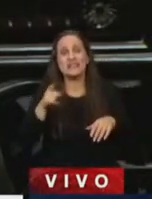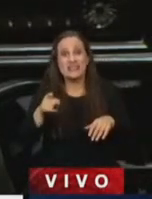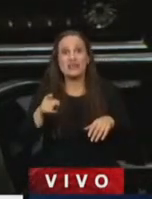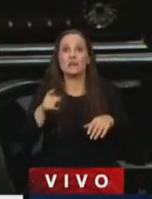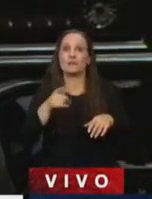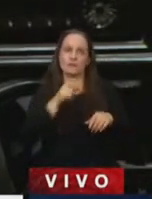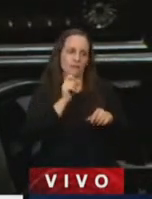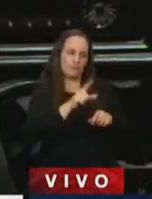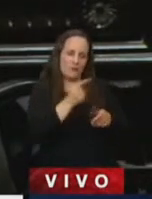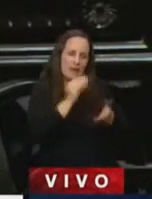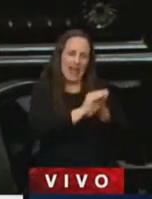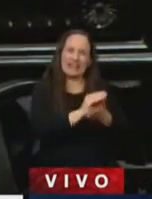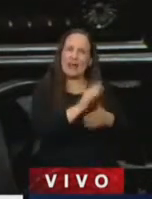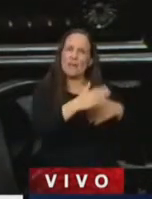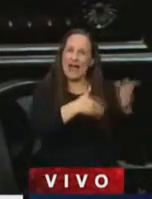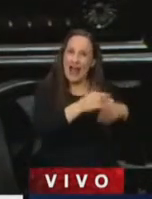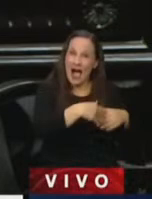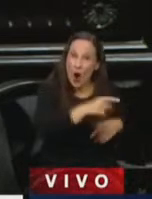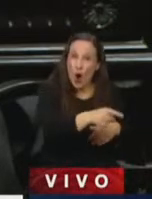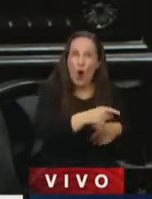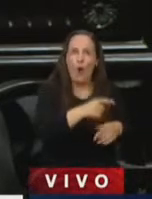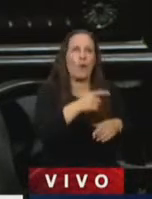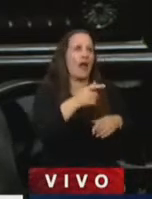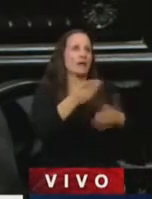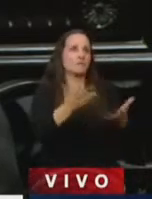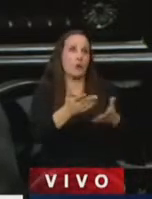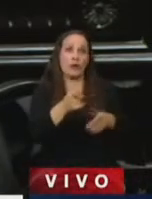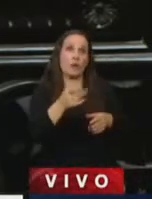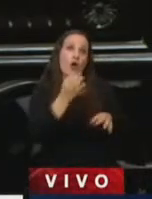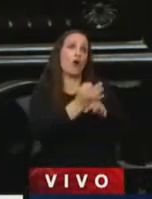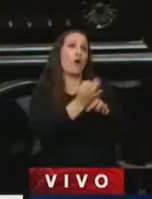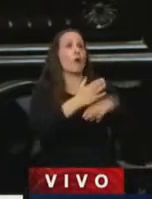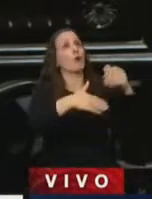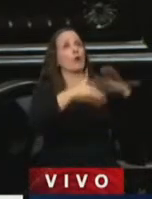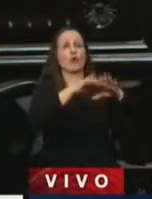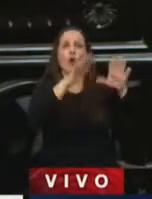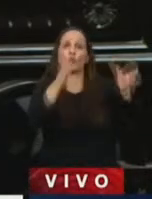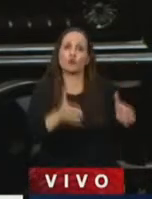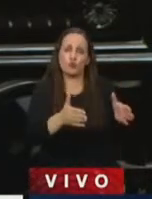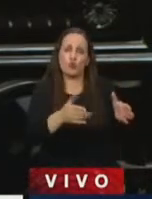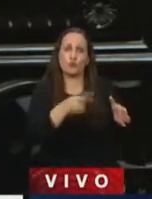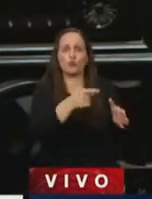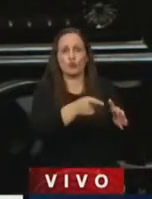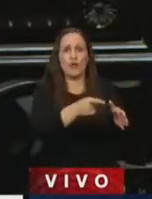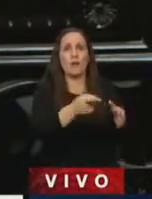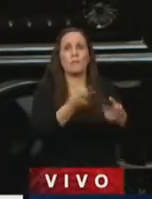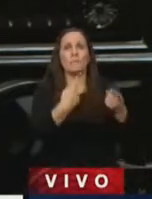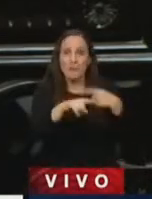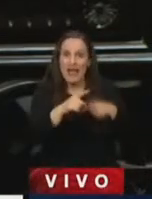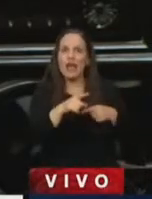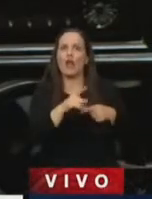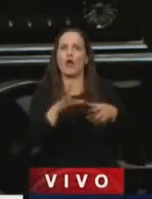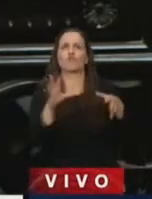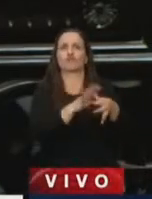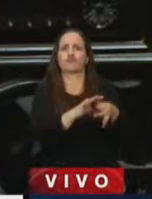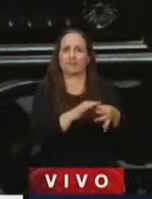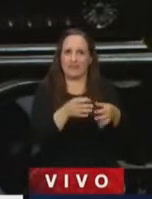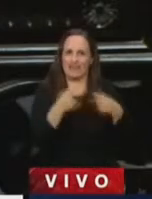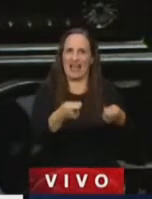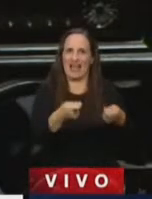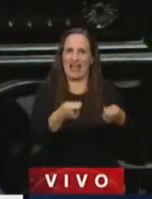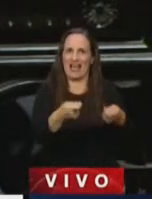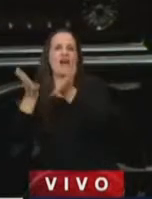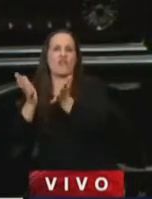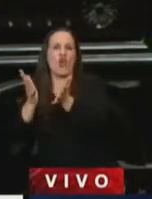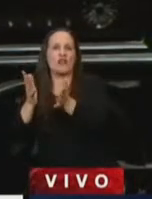Uruguay es superior al de Argentina? Y ni hablemos en dólares. ¿En serio que en la Argentina se vive